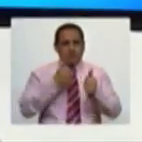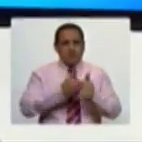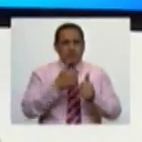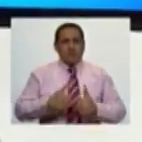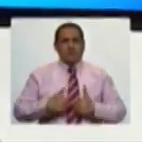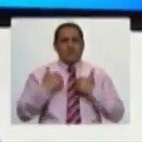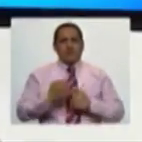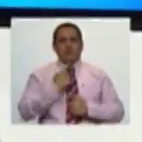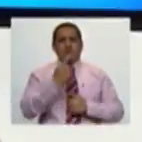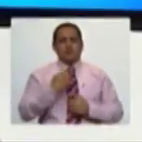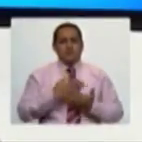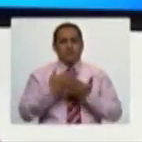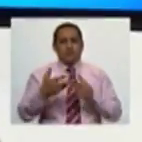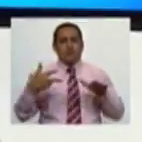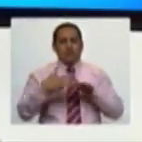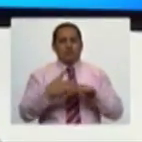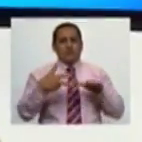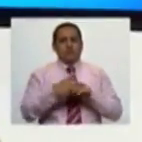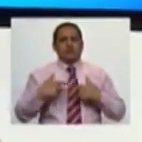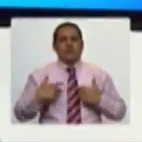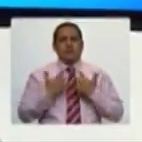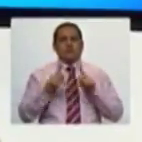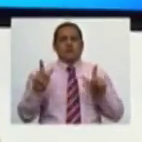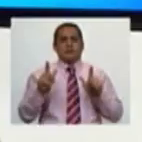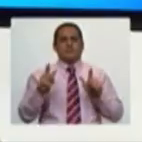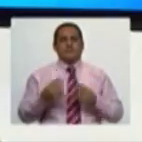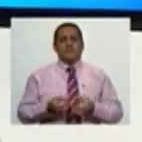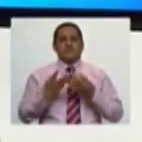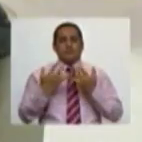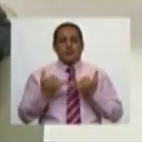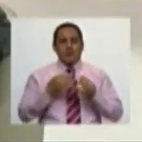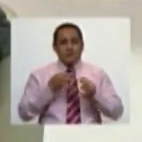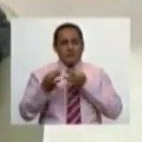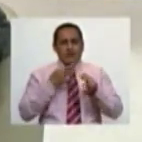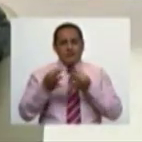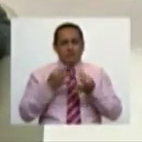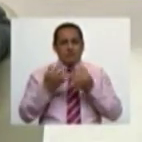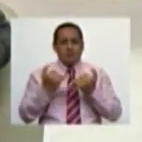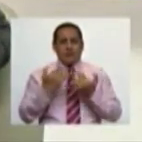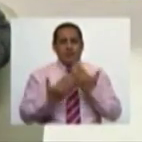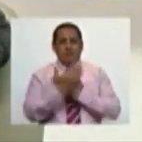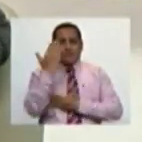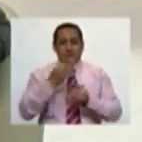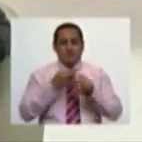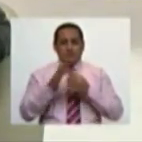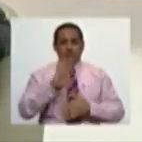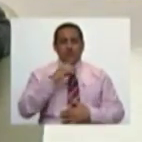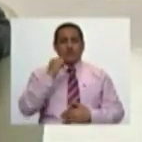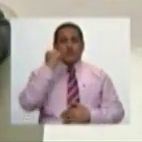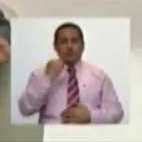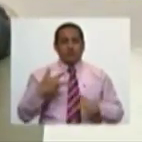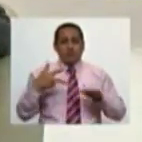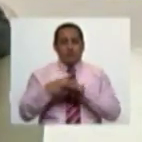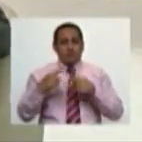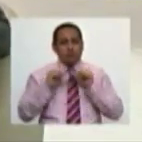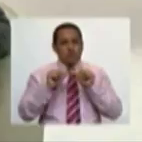siguiendo nuestros movimientos y con ello se está restringiendo nuestra libertad. Bueno, pues vamos a hablar de ello esta mañana en Tus Derechos.